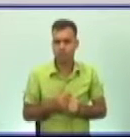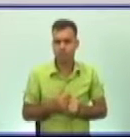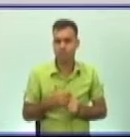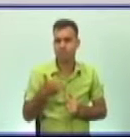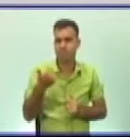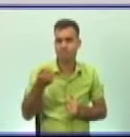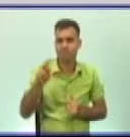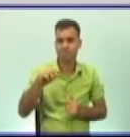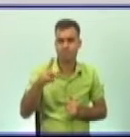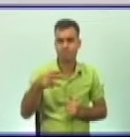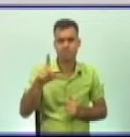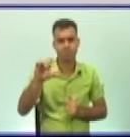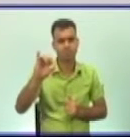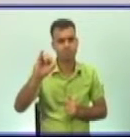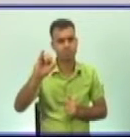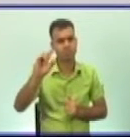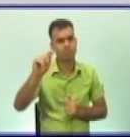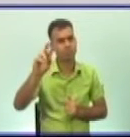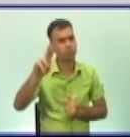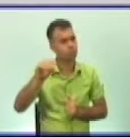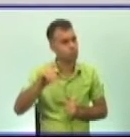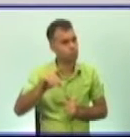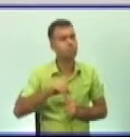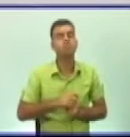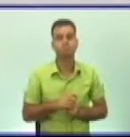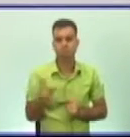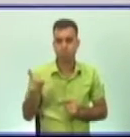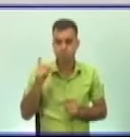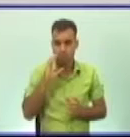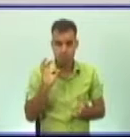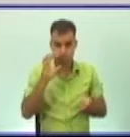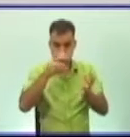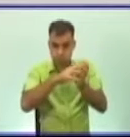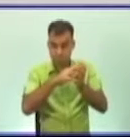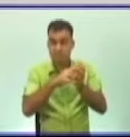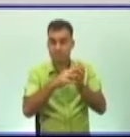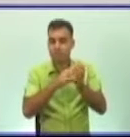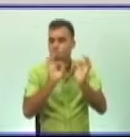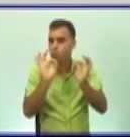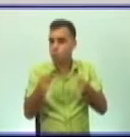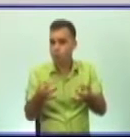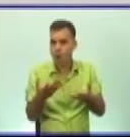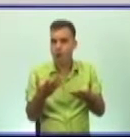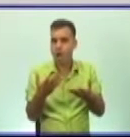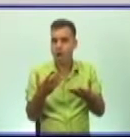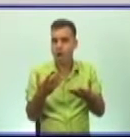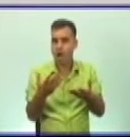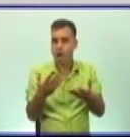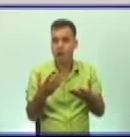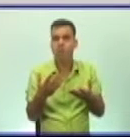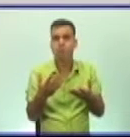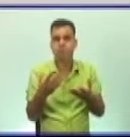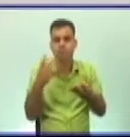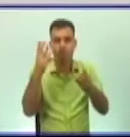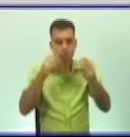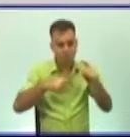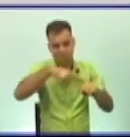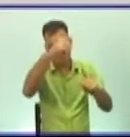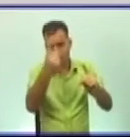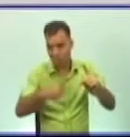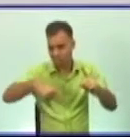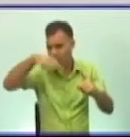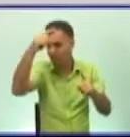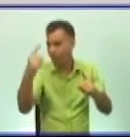caso, usted conoce que el generador mantiene la frecuencia de sus oscilaciones forzadas, es